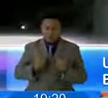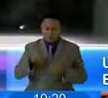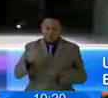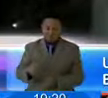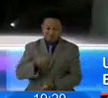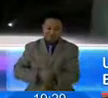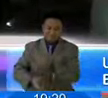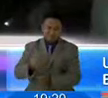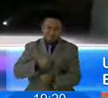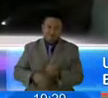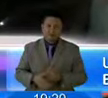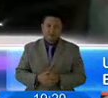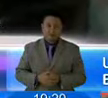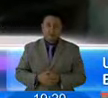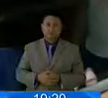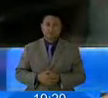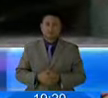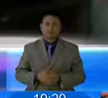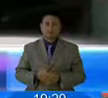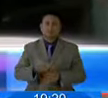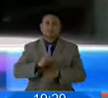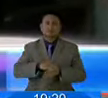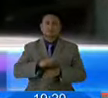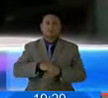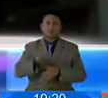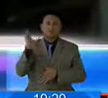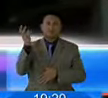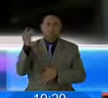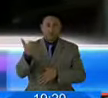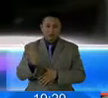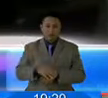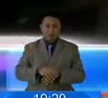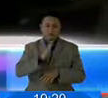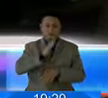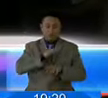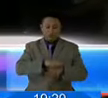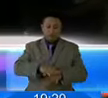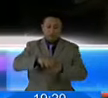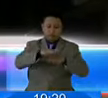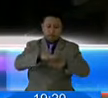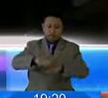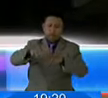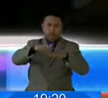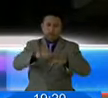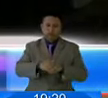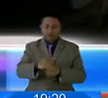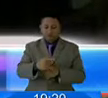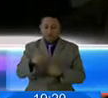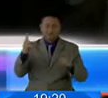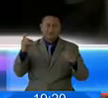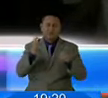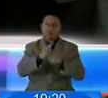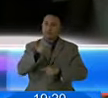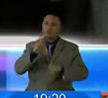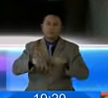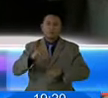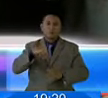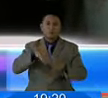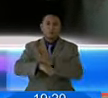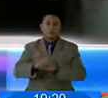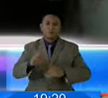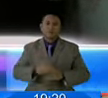Por el clima mismo, igual, lo que está alta la marea, entonces fue muy difícil ingresar al lugar,